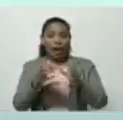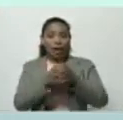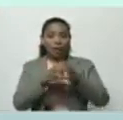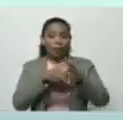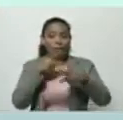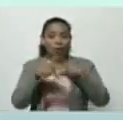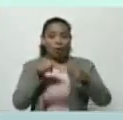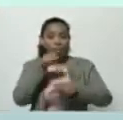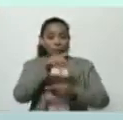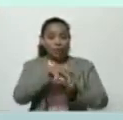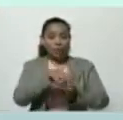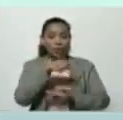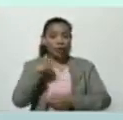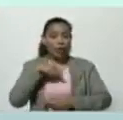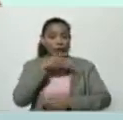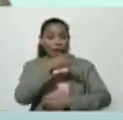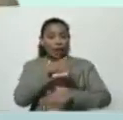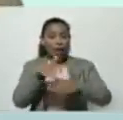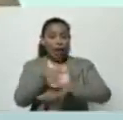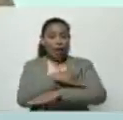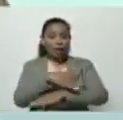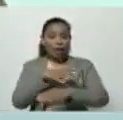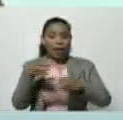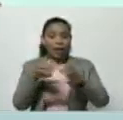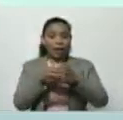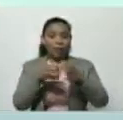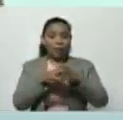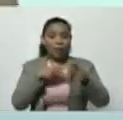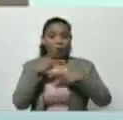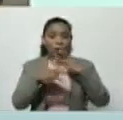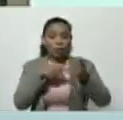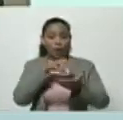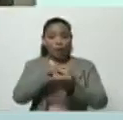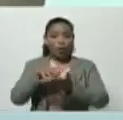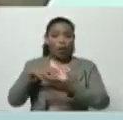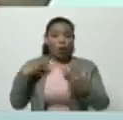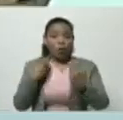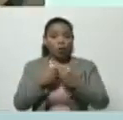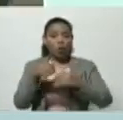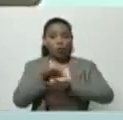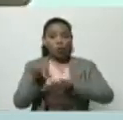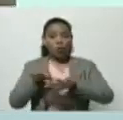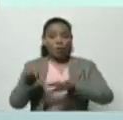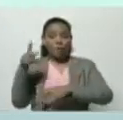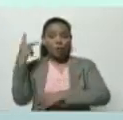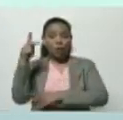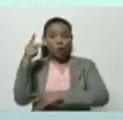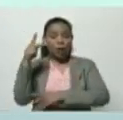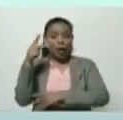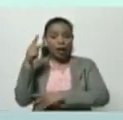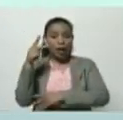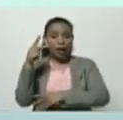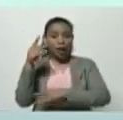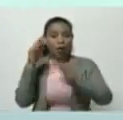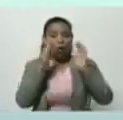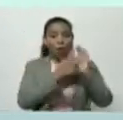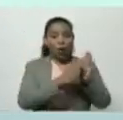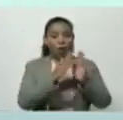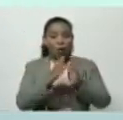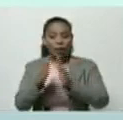estadal tiene que ir a esa calle. Y el equipo político estadal junto al municipal, parroquial,